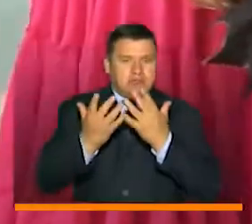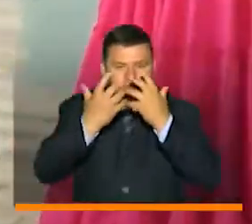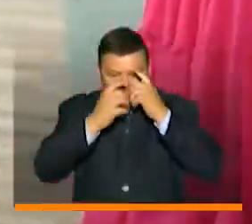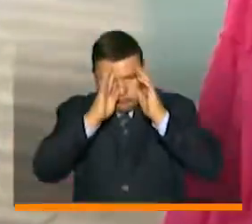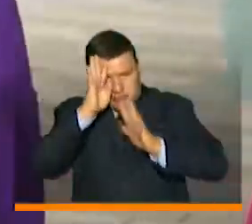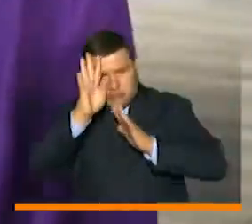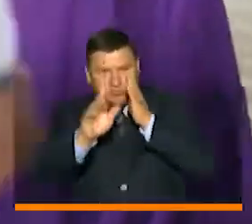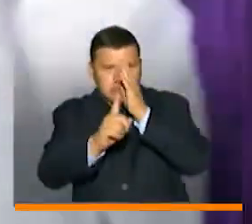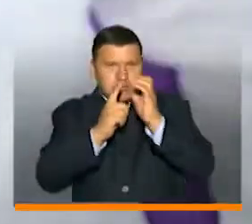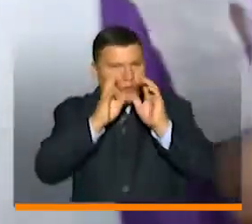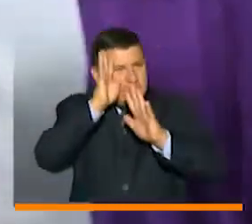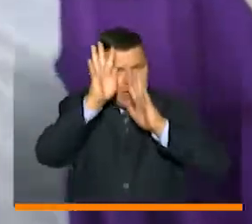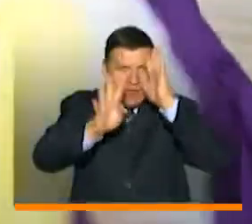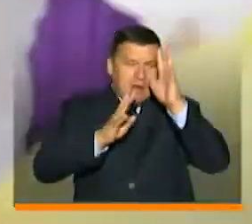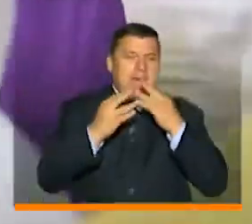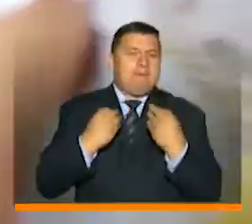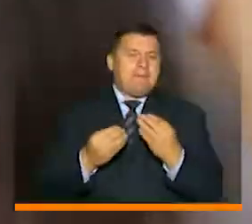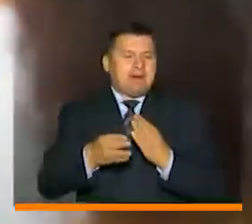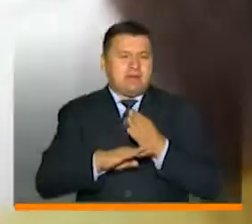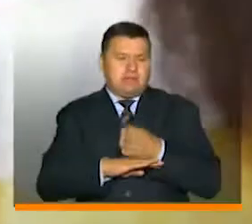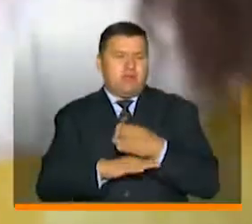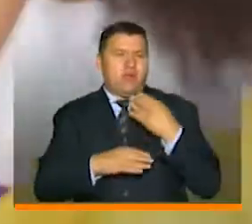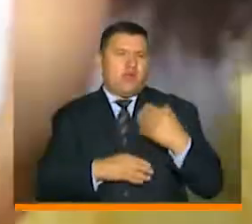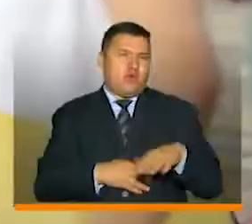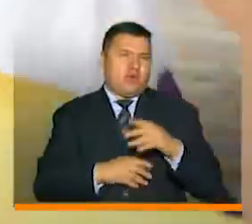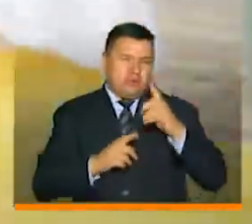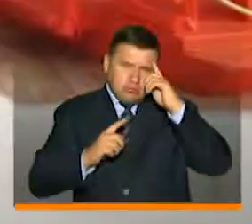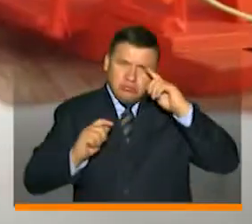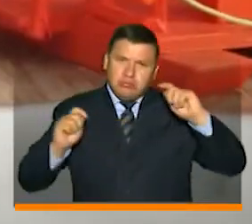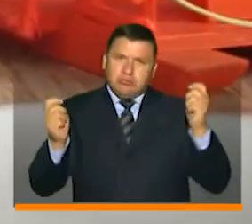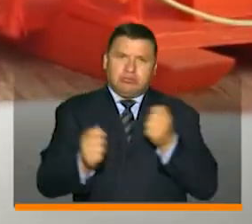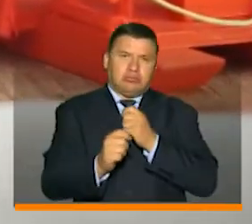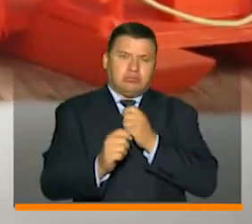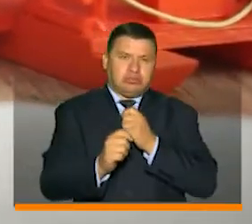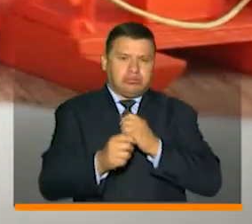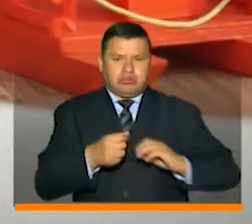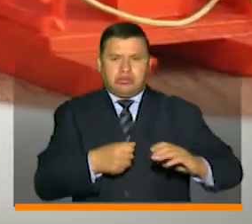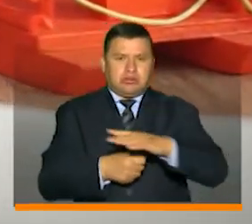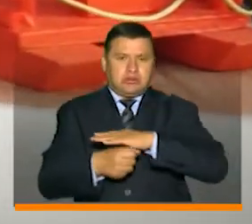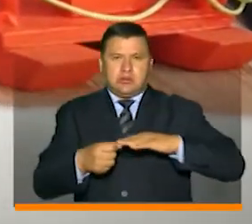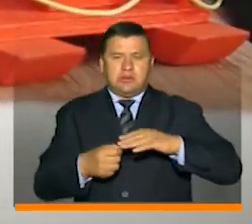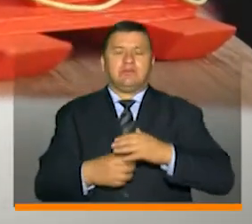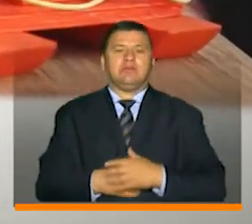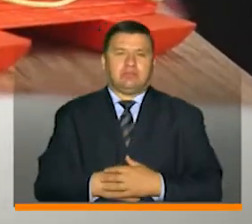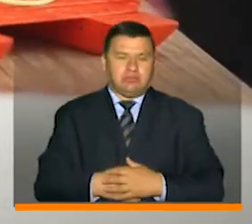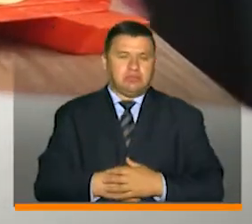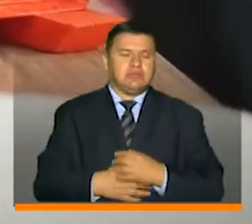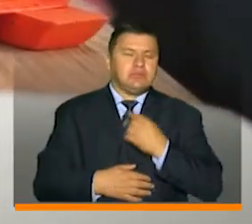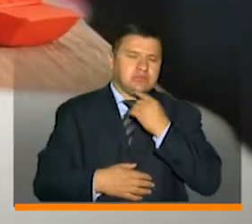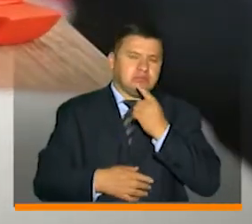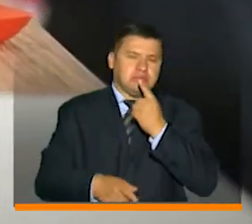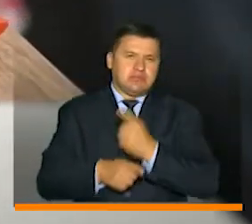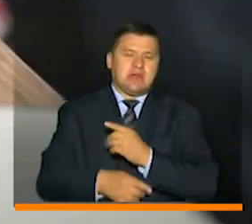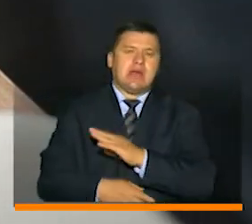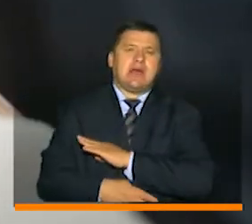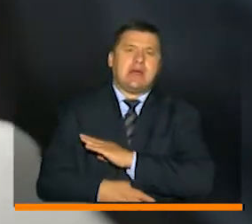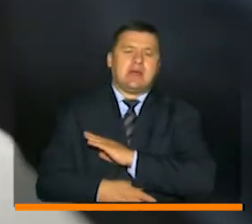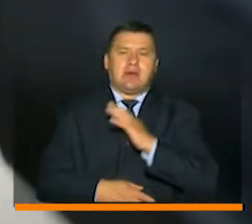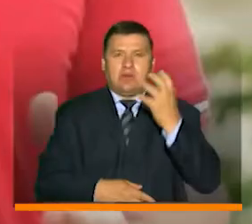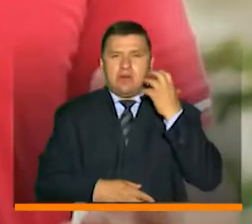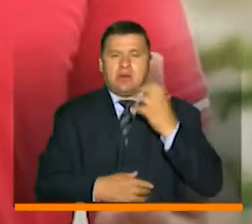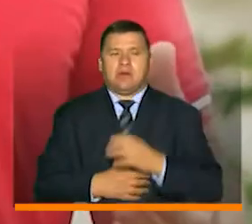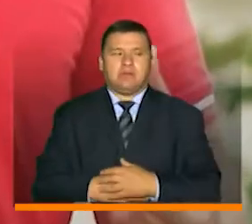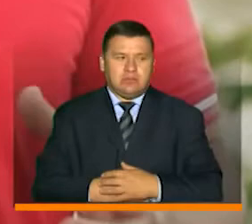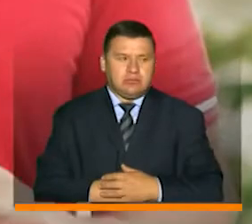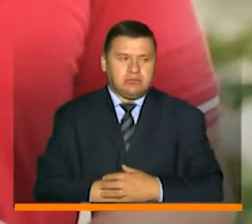industrias culturales y creativas a través de una gran transformación urbanística del territorio. Así lo enfatiza el alcalde de Montería.